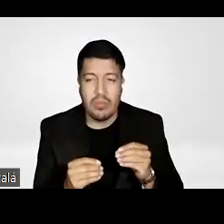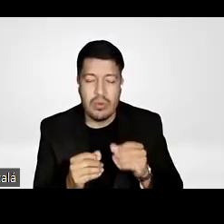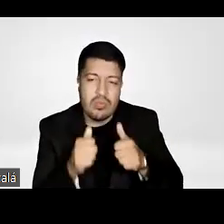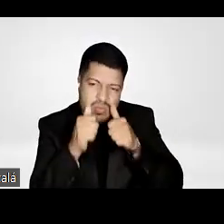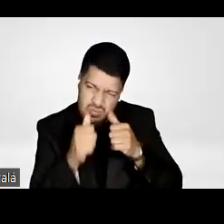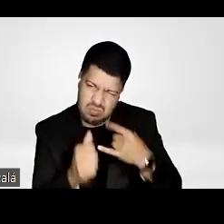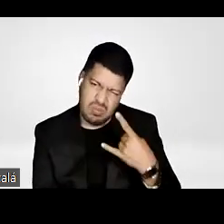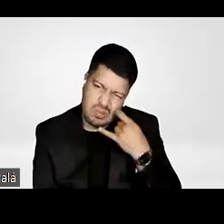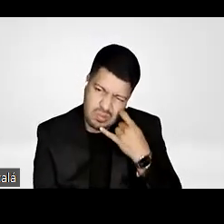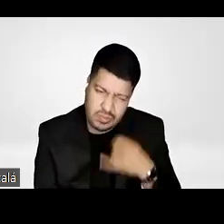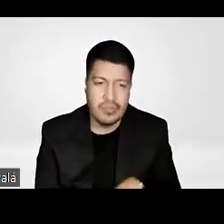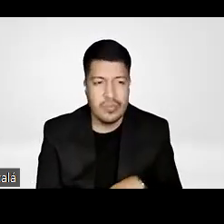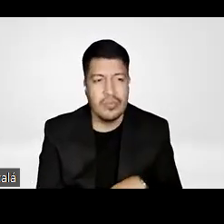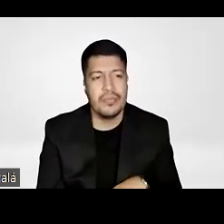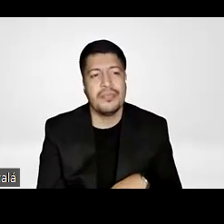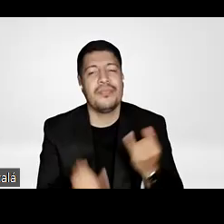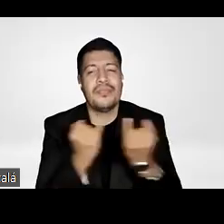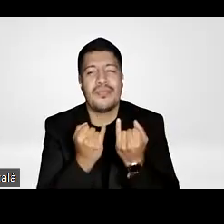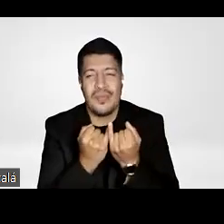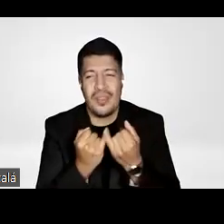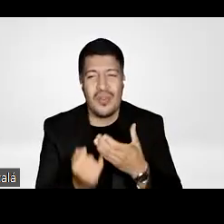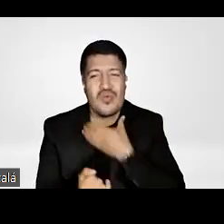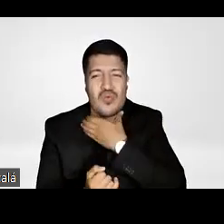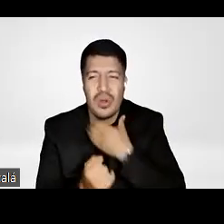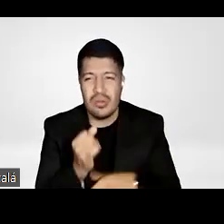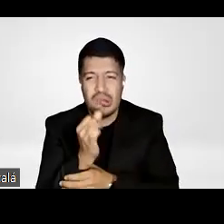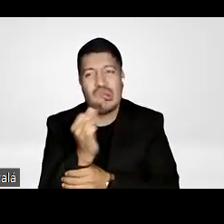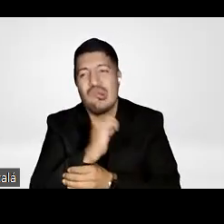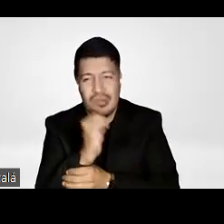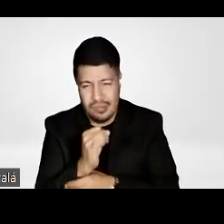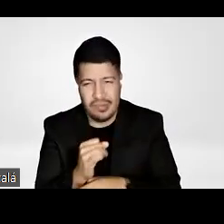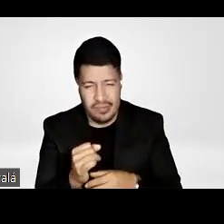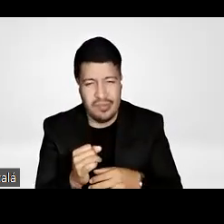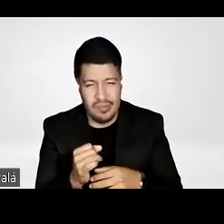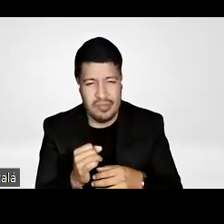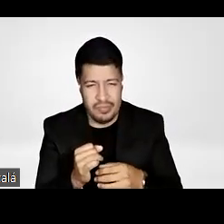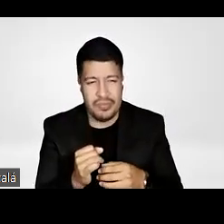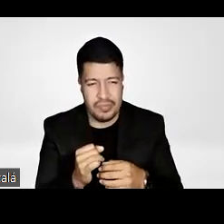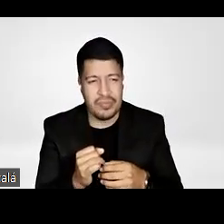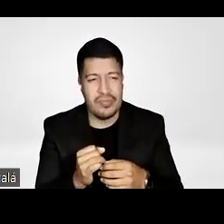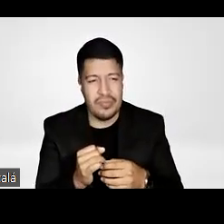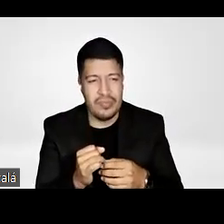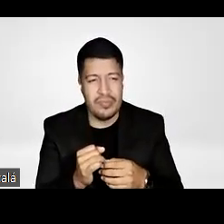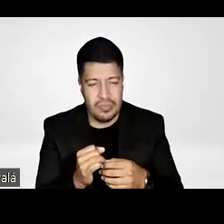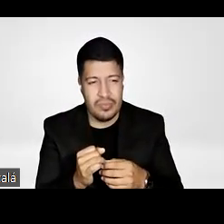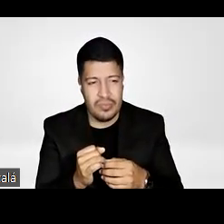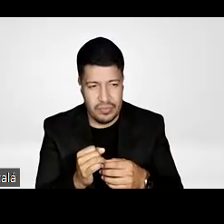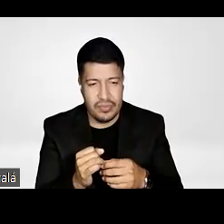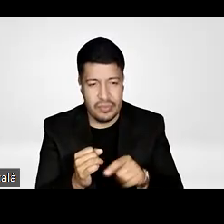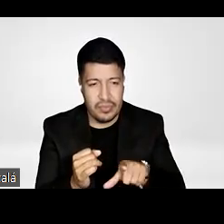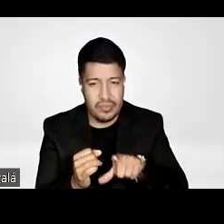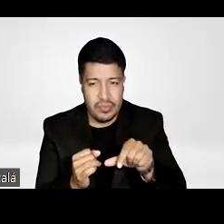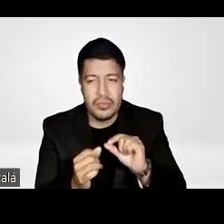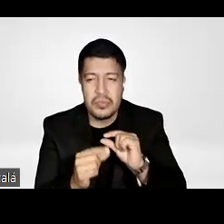pasa con el tónico asimétrico de cuello, rumbo al primer mes, segundo, está más presente y después debe de irse integrando, y